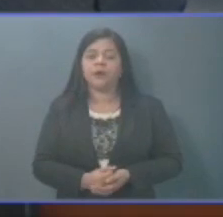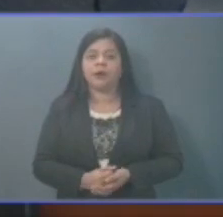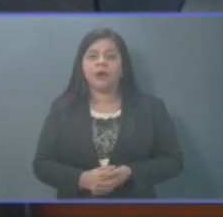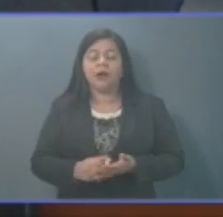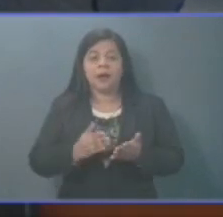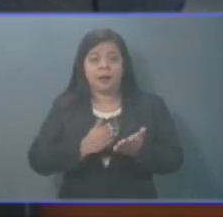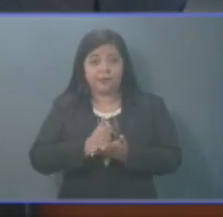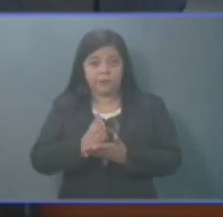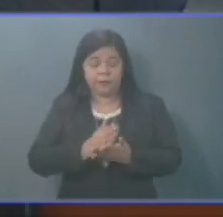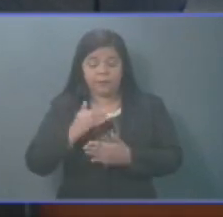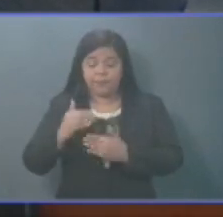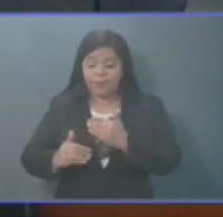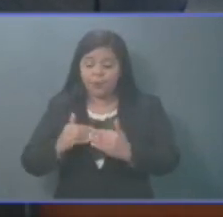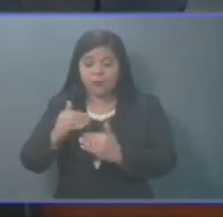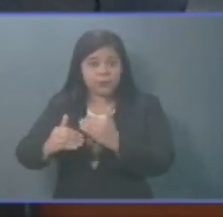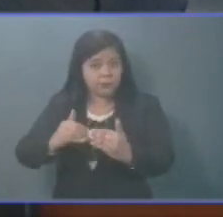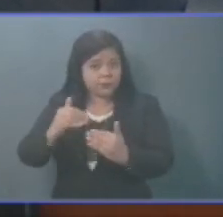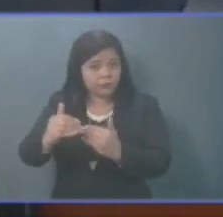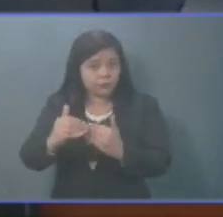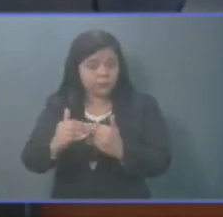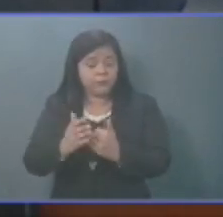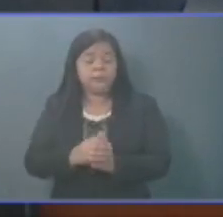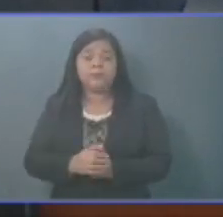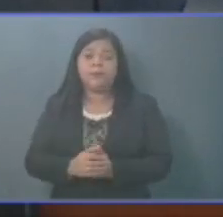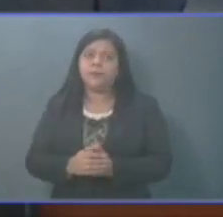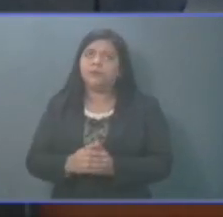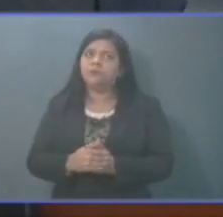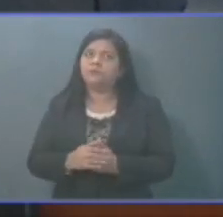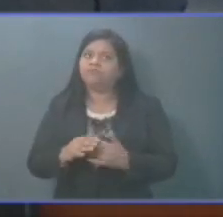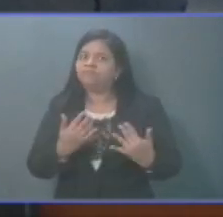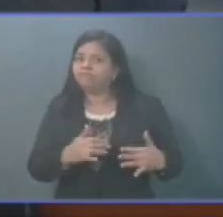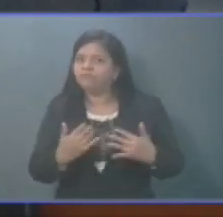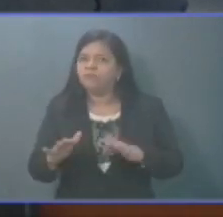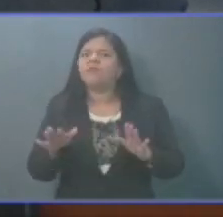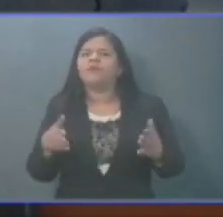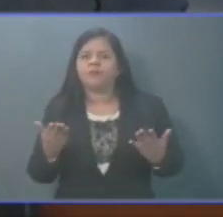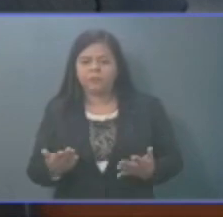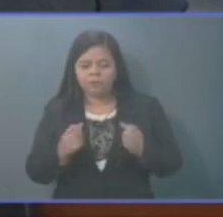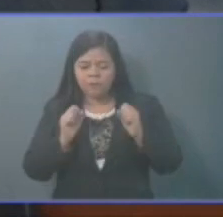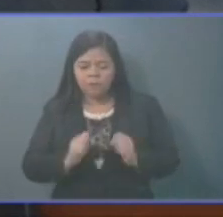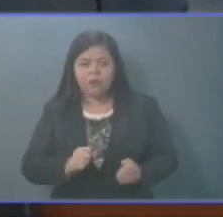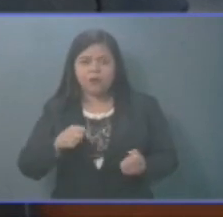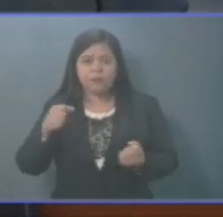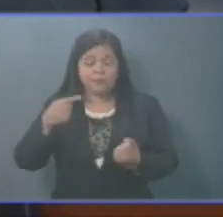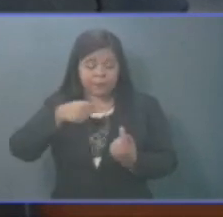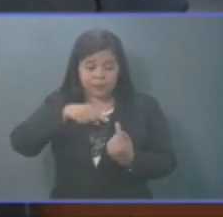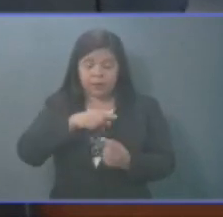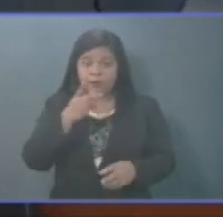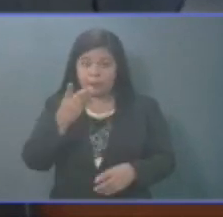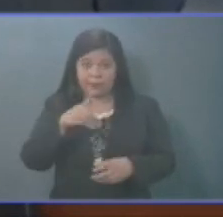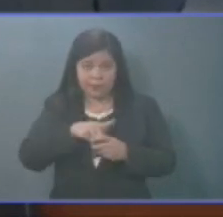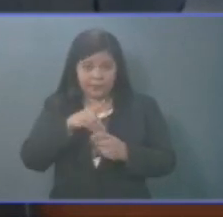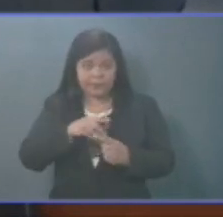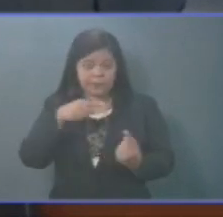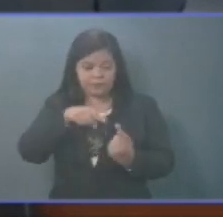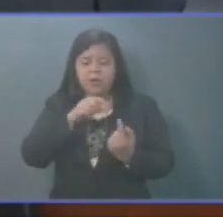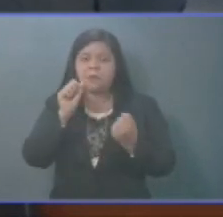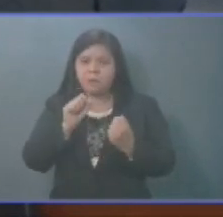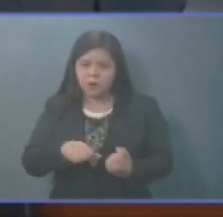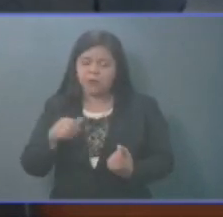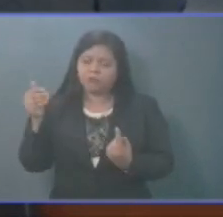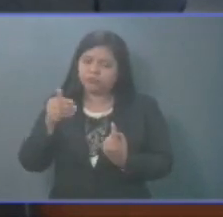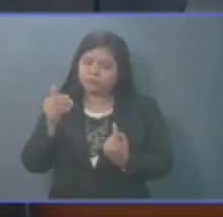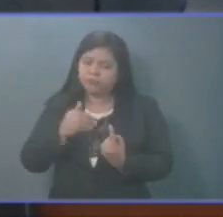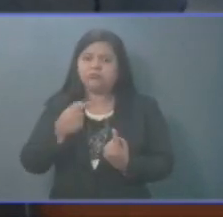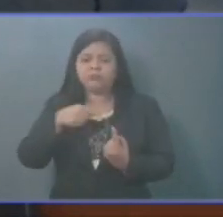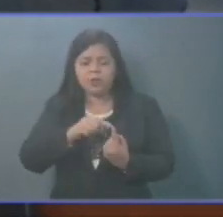Habilitación. Proceso que incluye acciones y medidas con la finalidad de preparar a la persona con discapacidad para potenciar